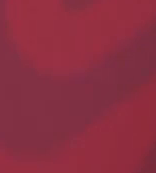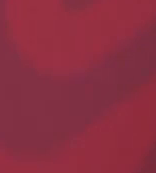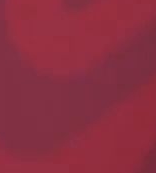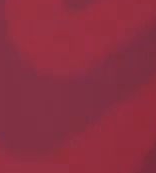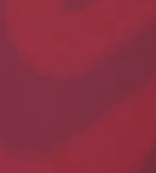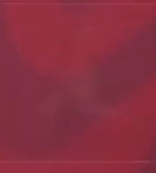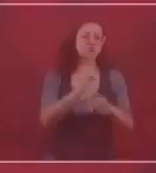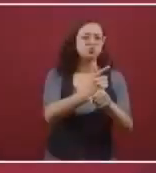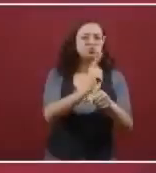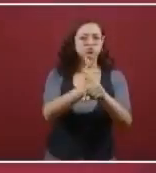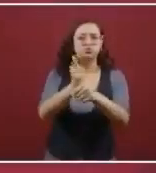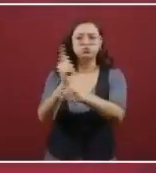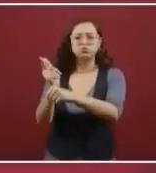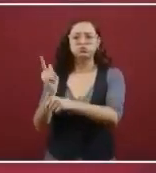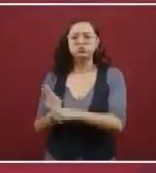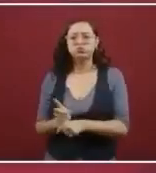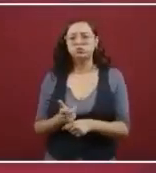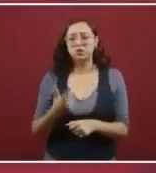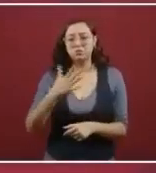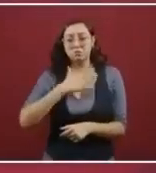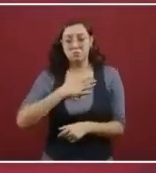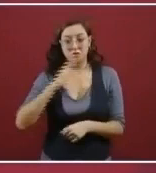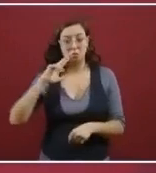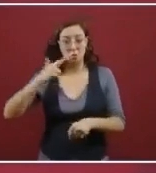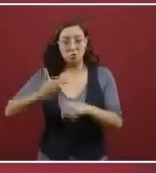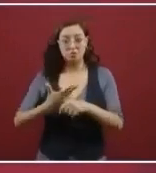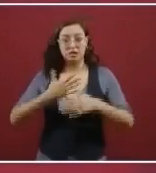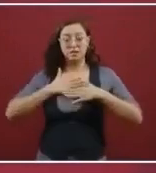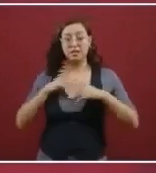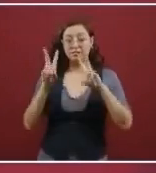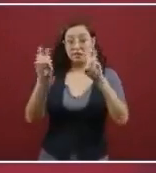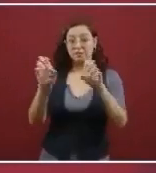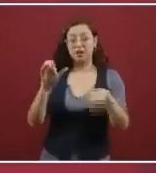diagnóstico y no me corresponde a mí